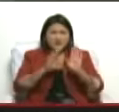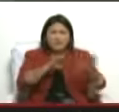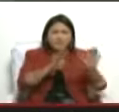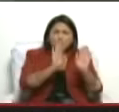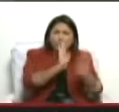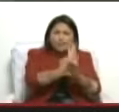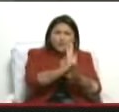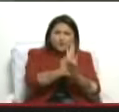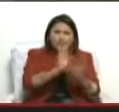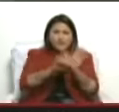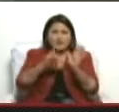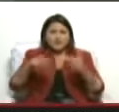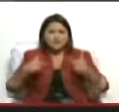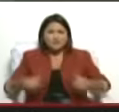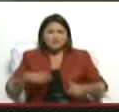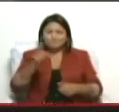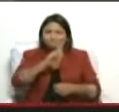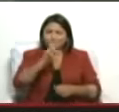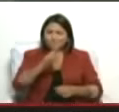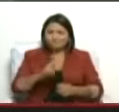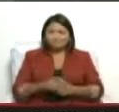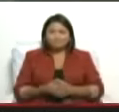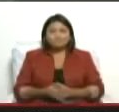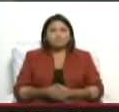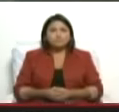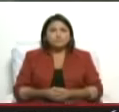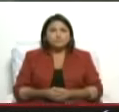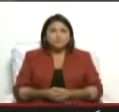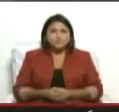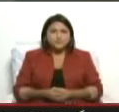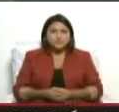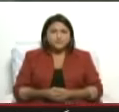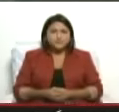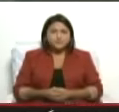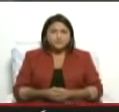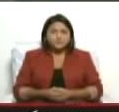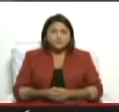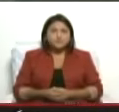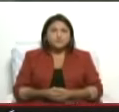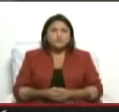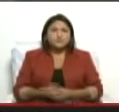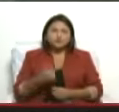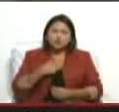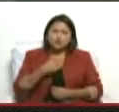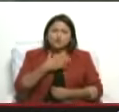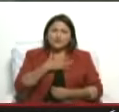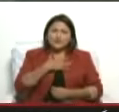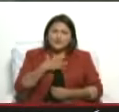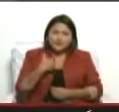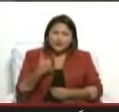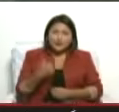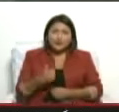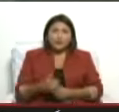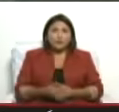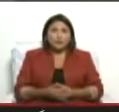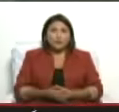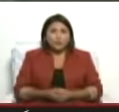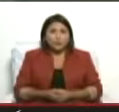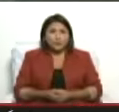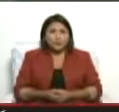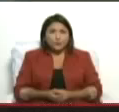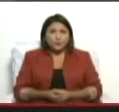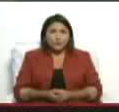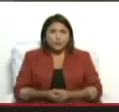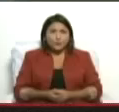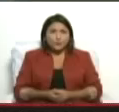menos de defensa de la paz ciudadana quiero tener como una especie de prólogo muy